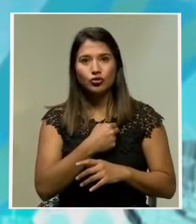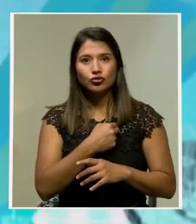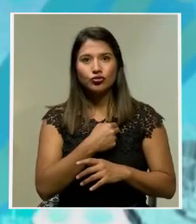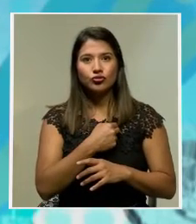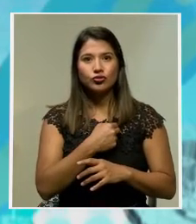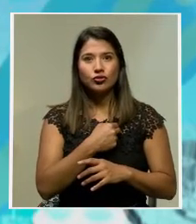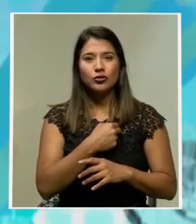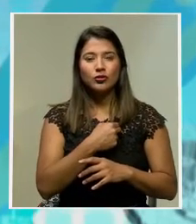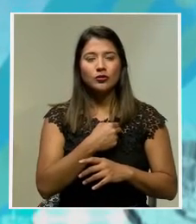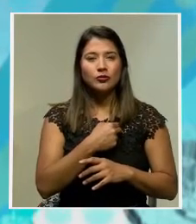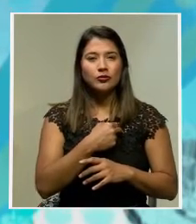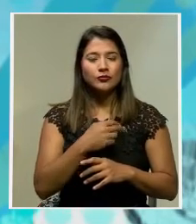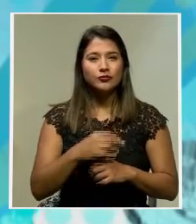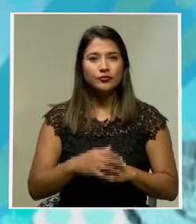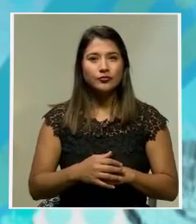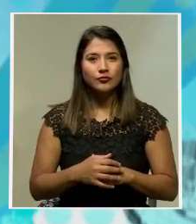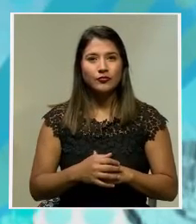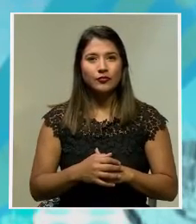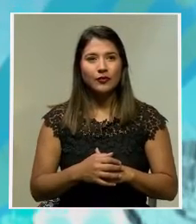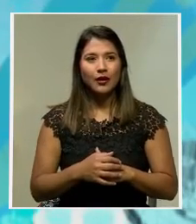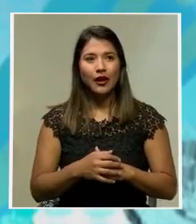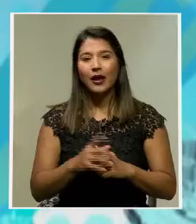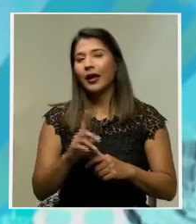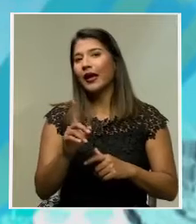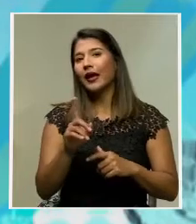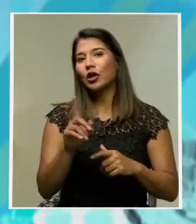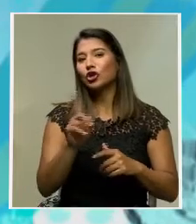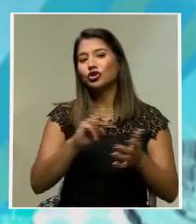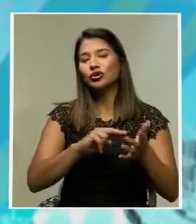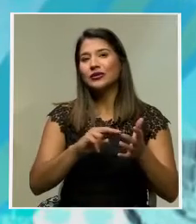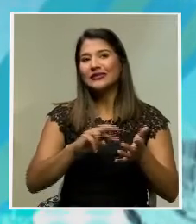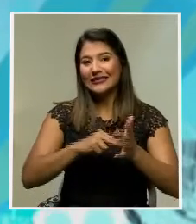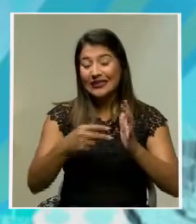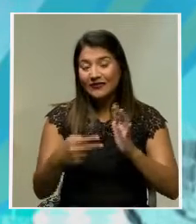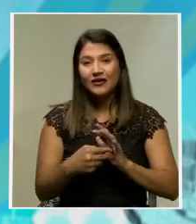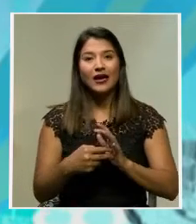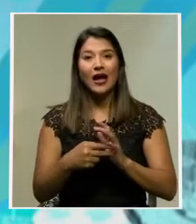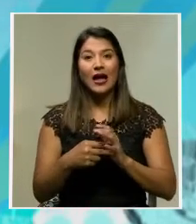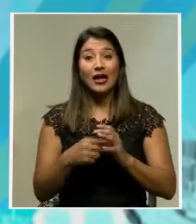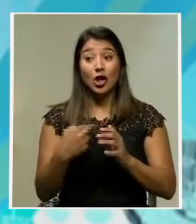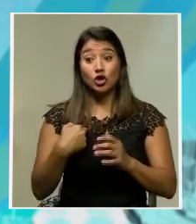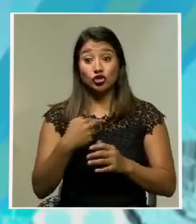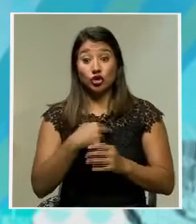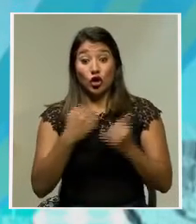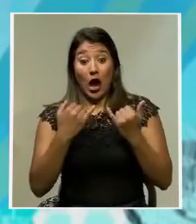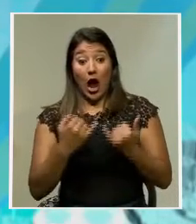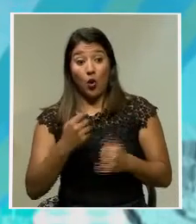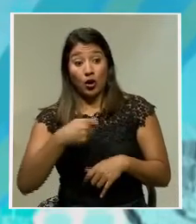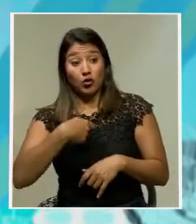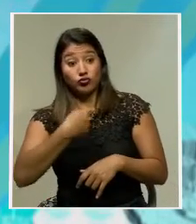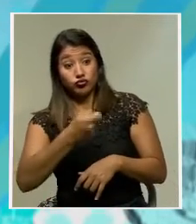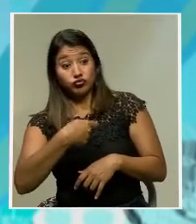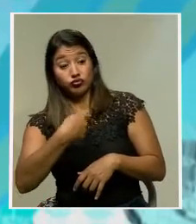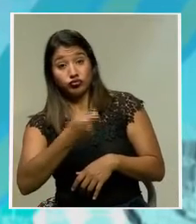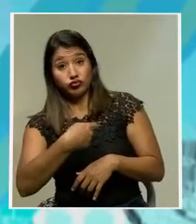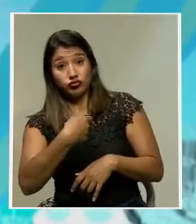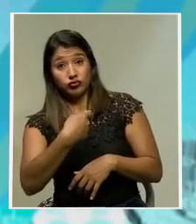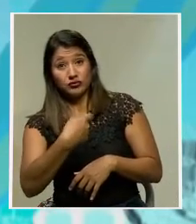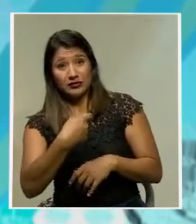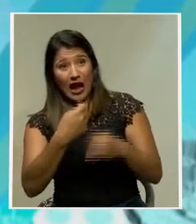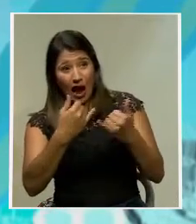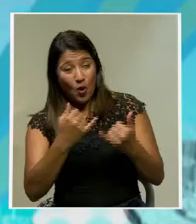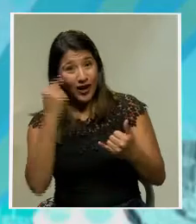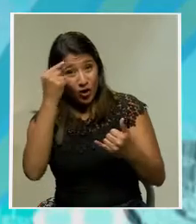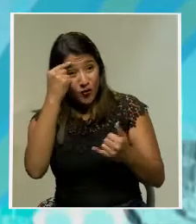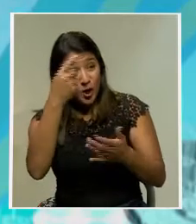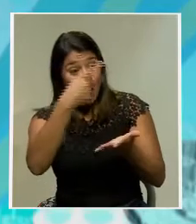enormes cantidades de dinero a un grupo de personas que no aportó para ese dinero. Diputada León,